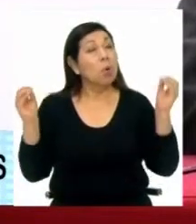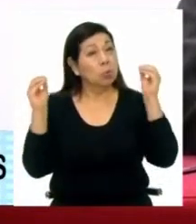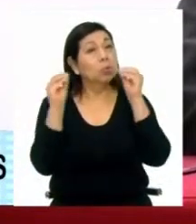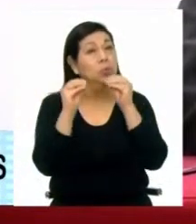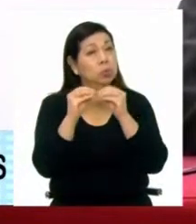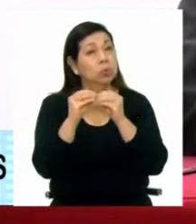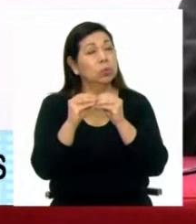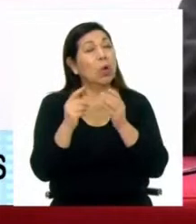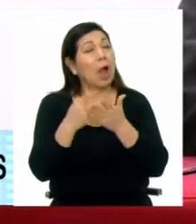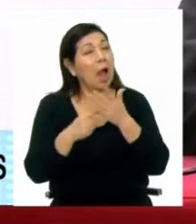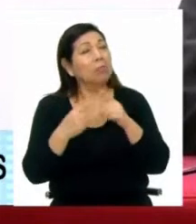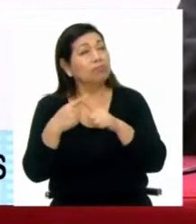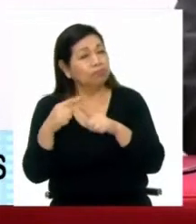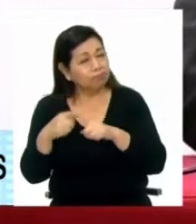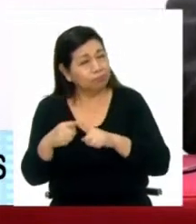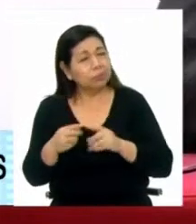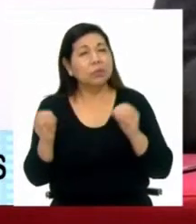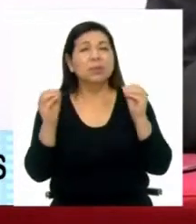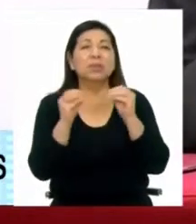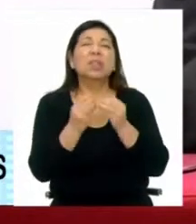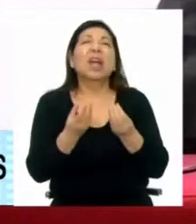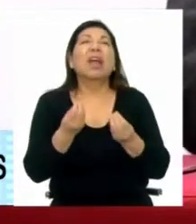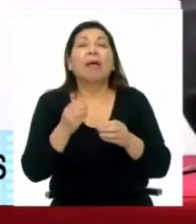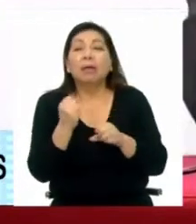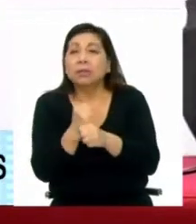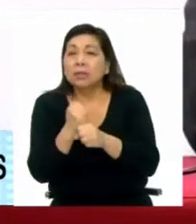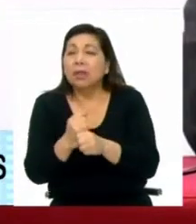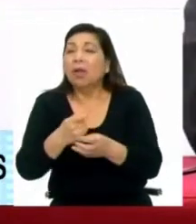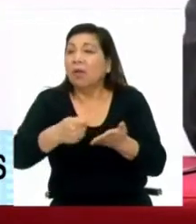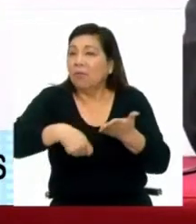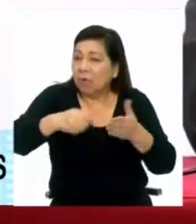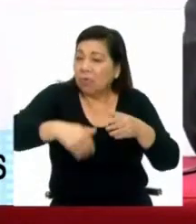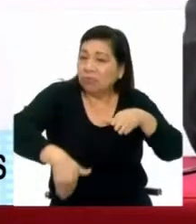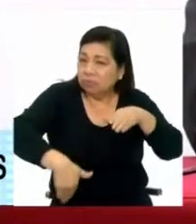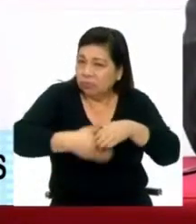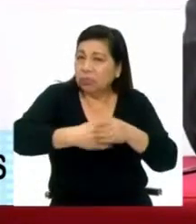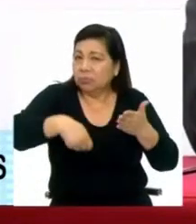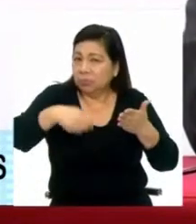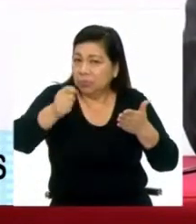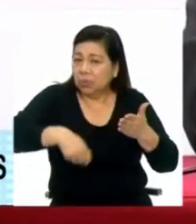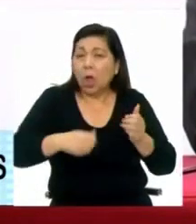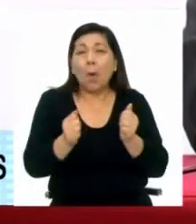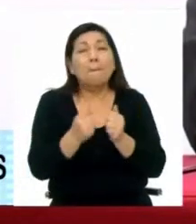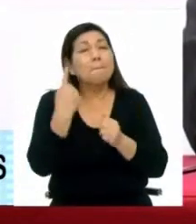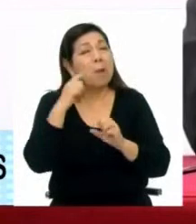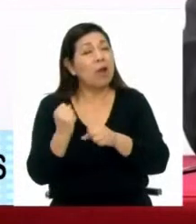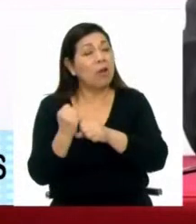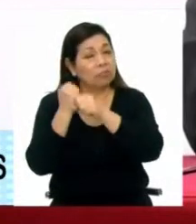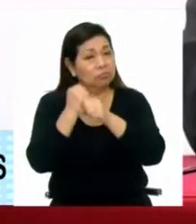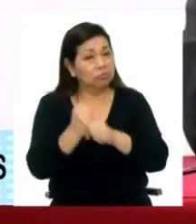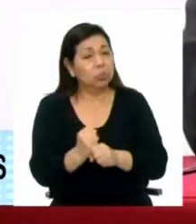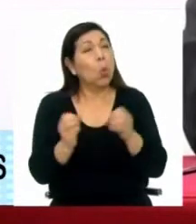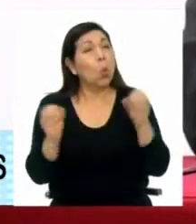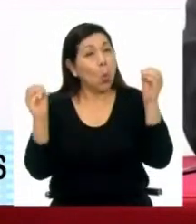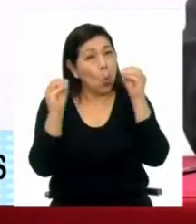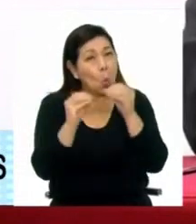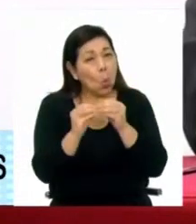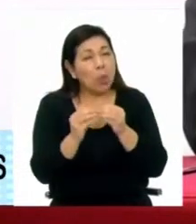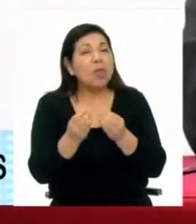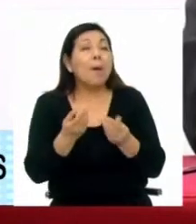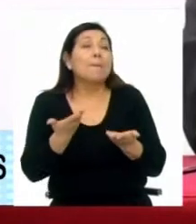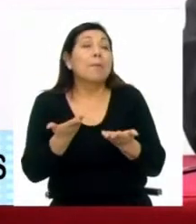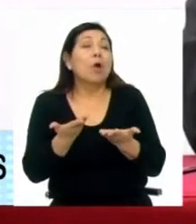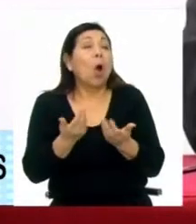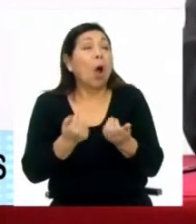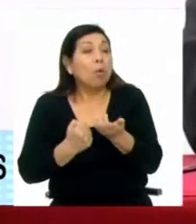podido realizar una serie de acciones como firmas de convenio para fortalecer algunos